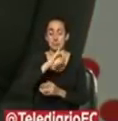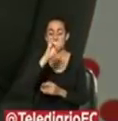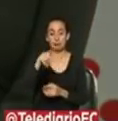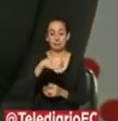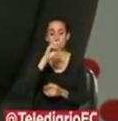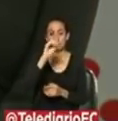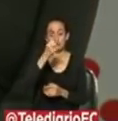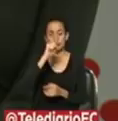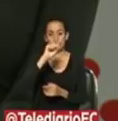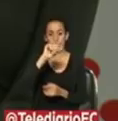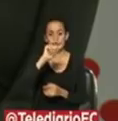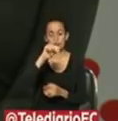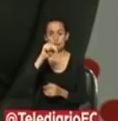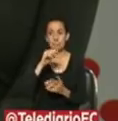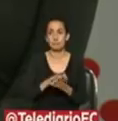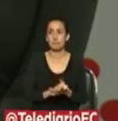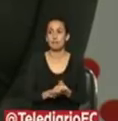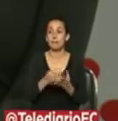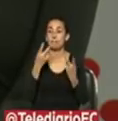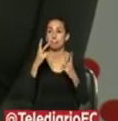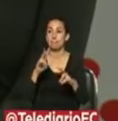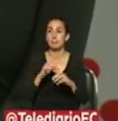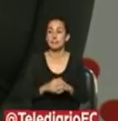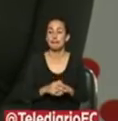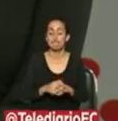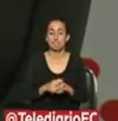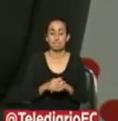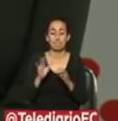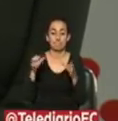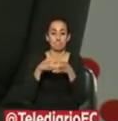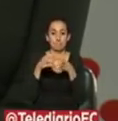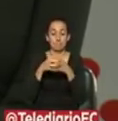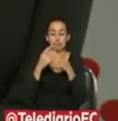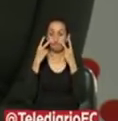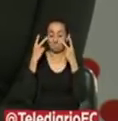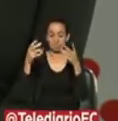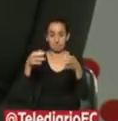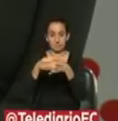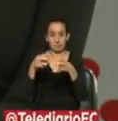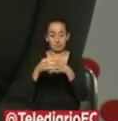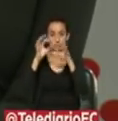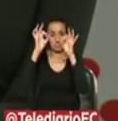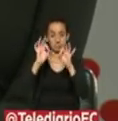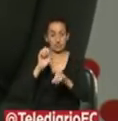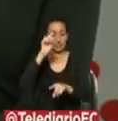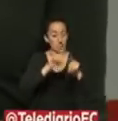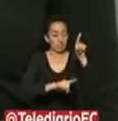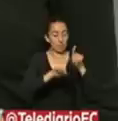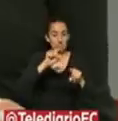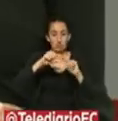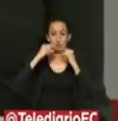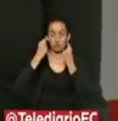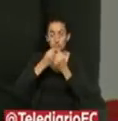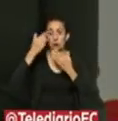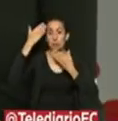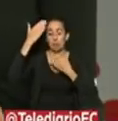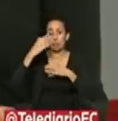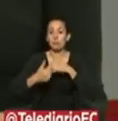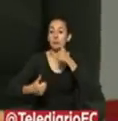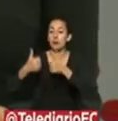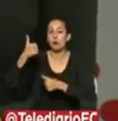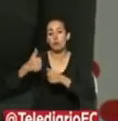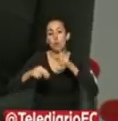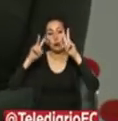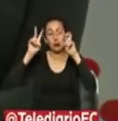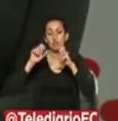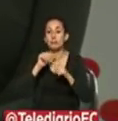Cedeño, asambleísta por Alianza País, y pues es una comisión donde se ve, como usted bien manifiesta, varias tendencias. Así es. ¿Cuáles son los temas que aún